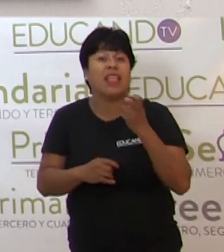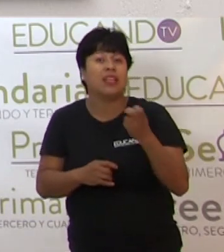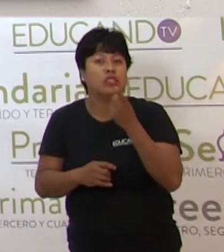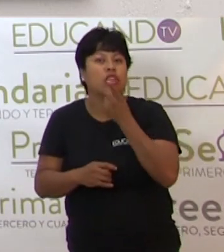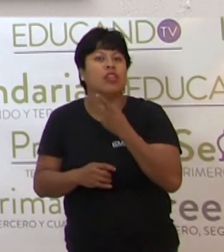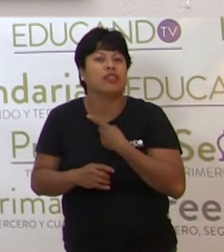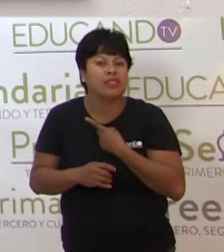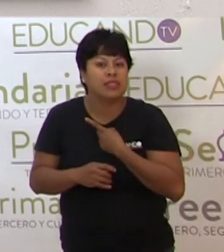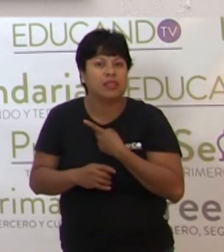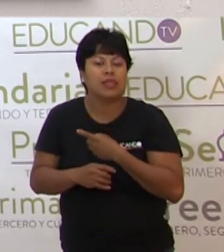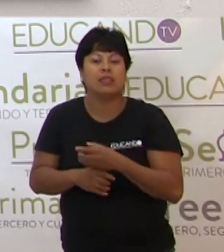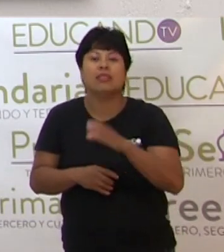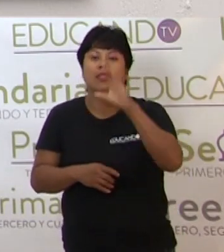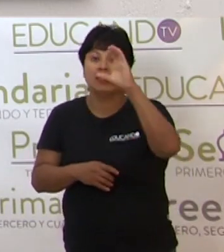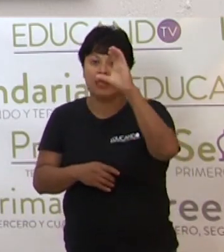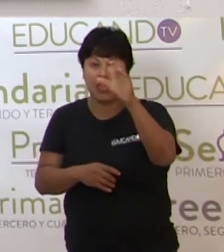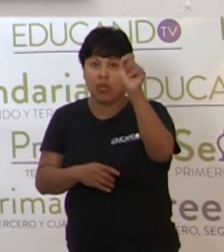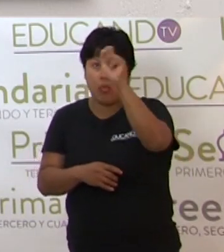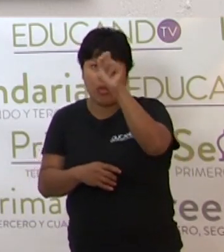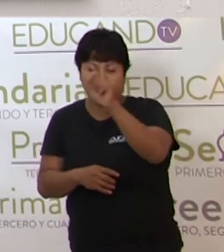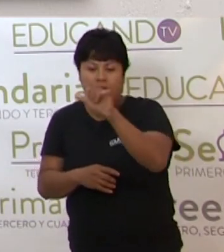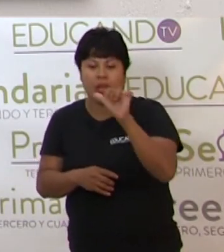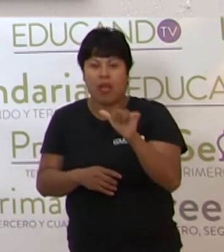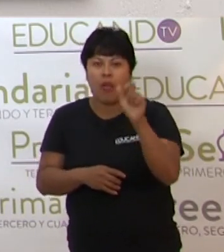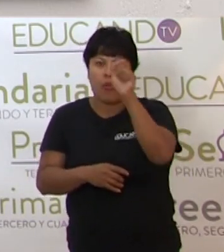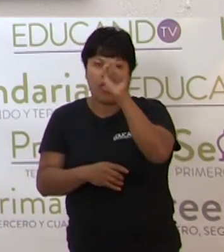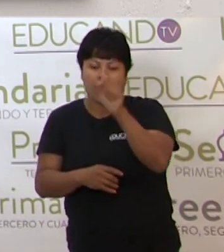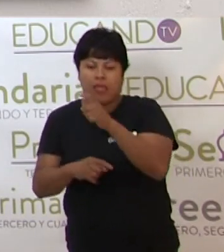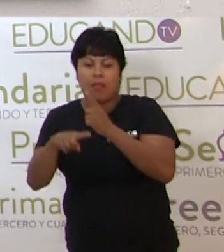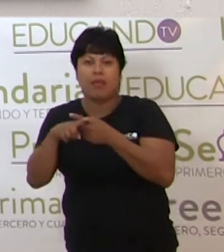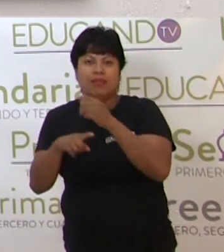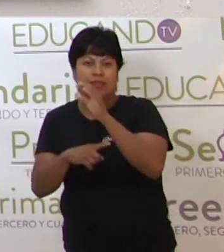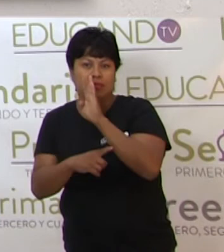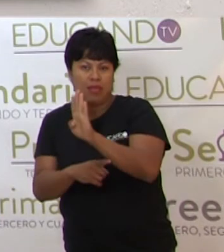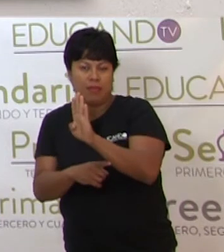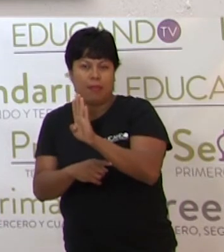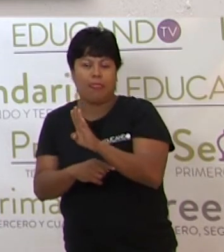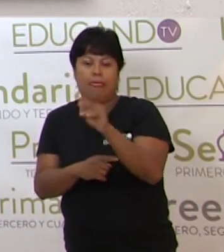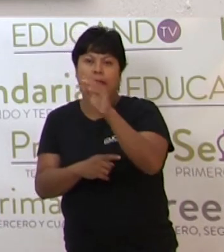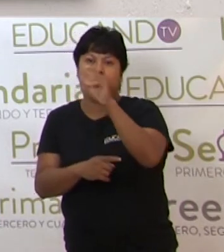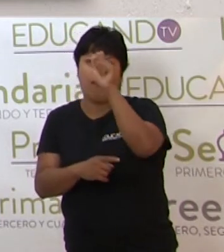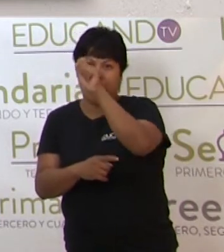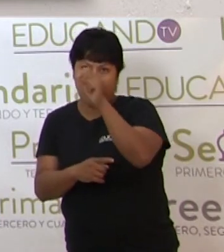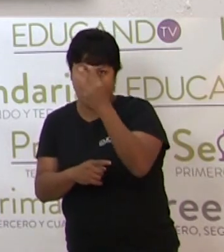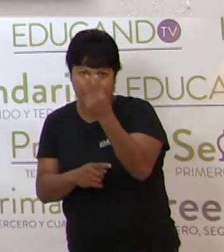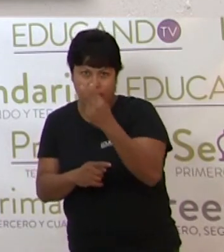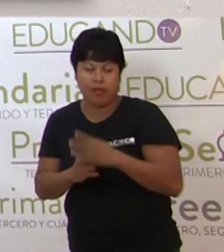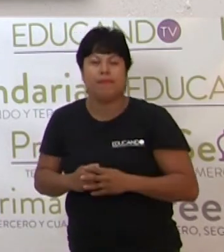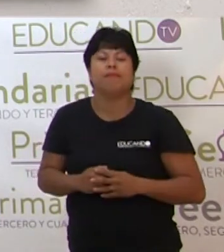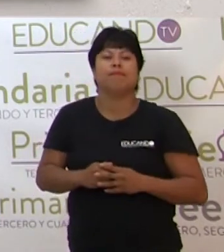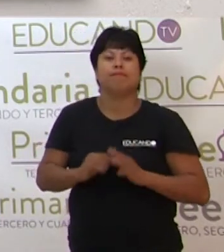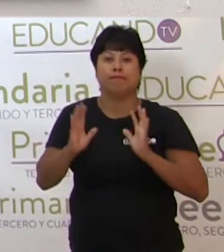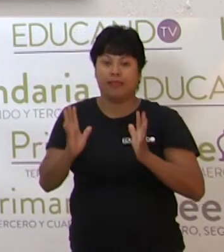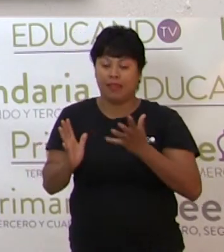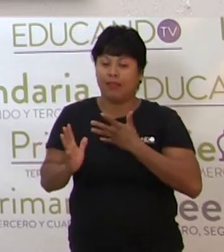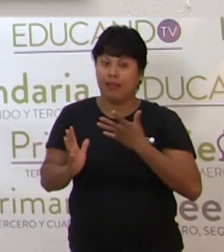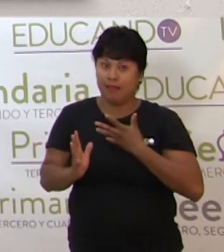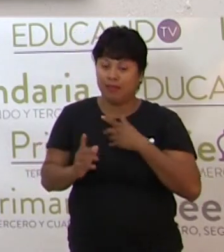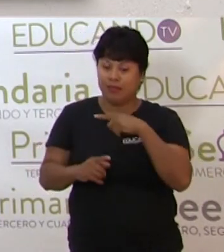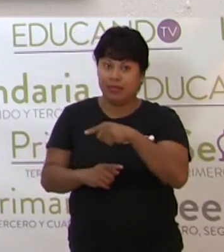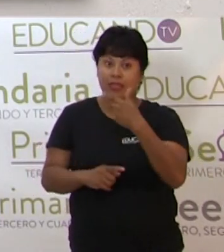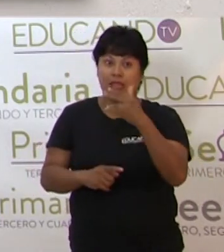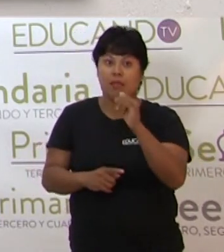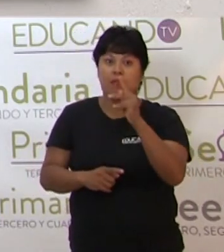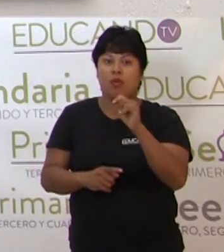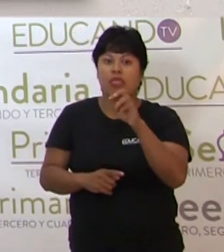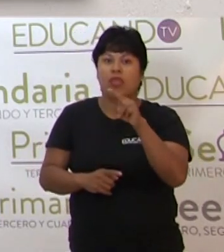dice C cuadrada igual a A cuadrada más B cuadrada, ¿sí? Ya tenemos la